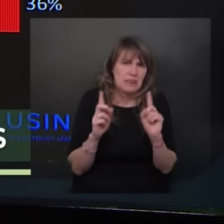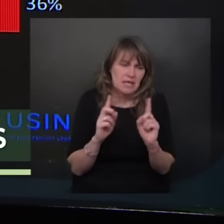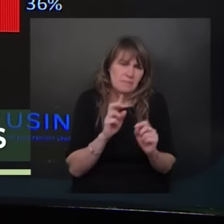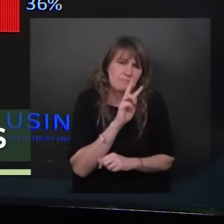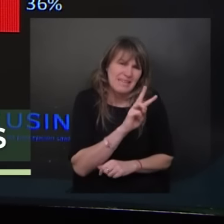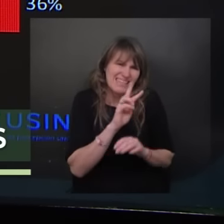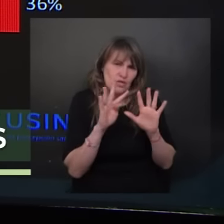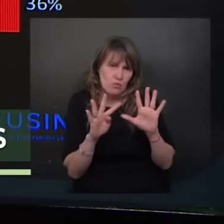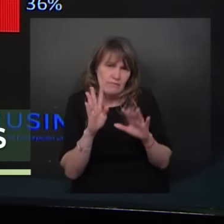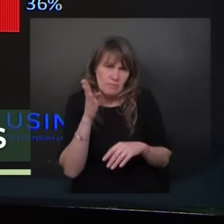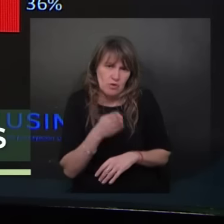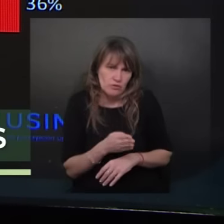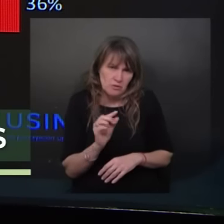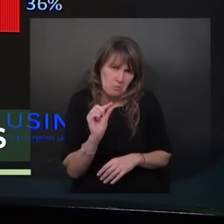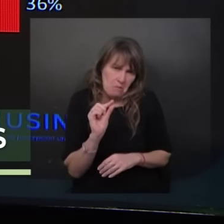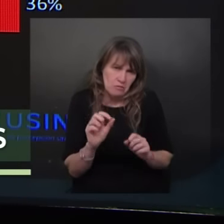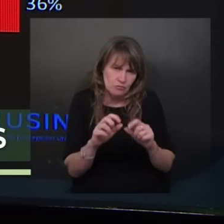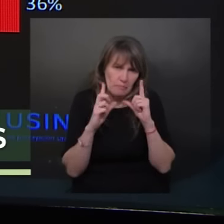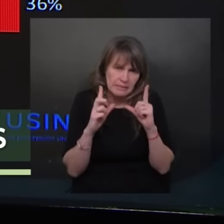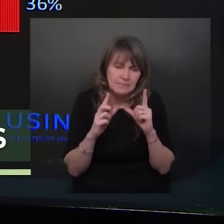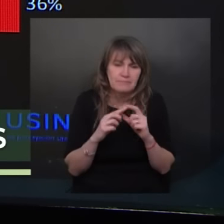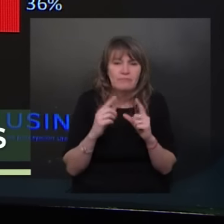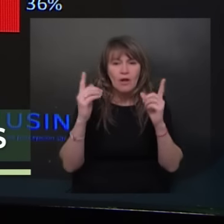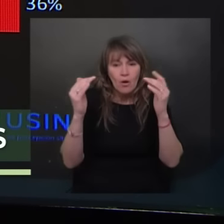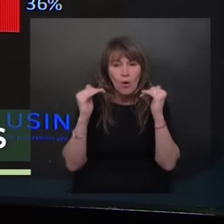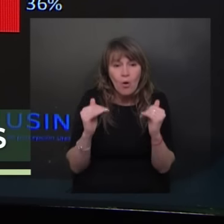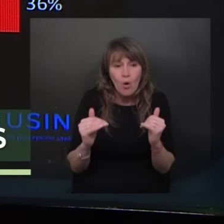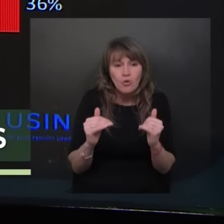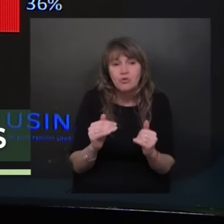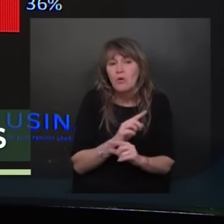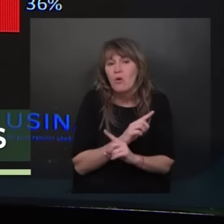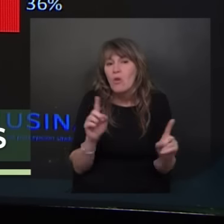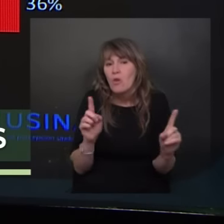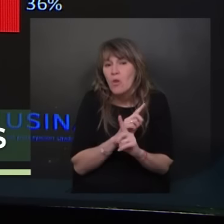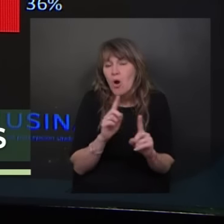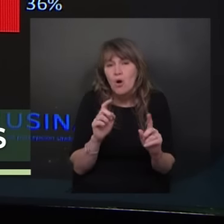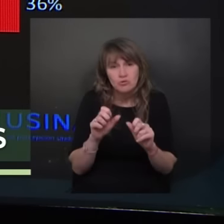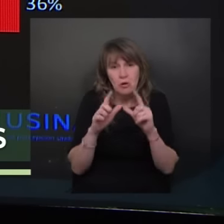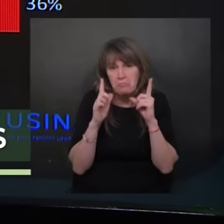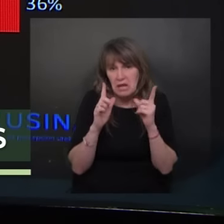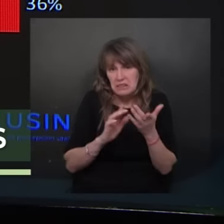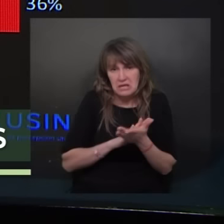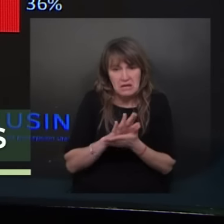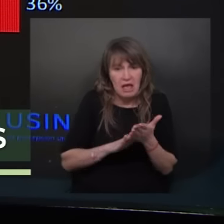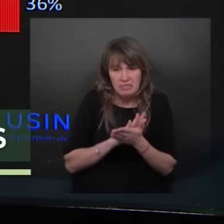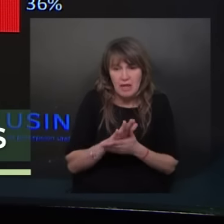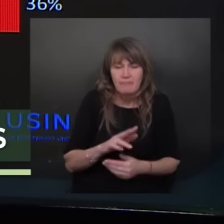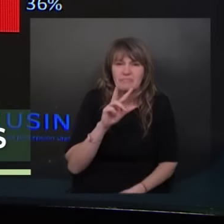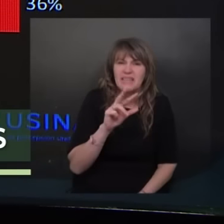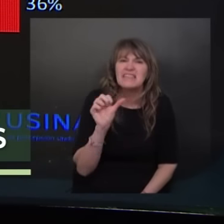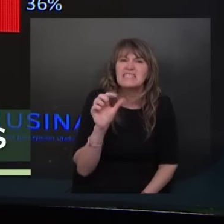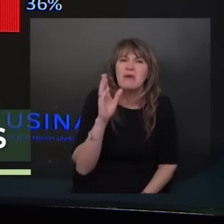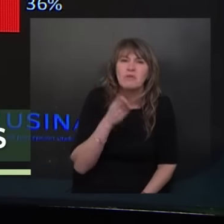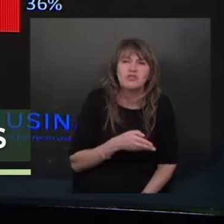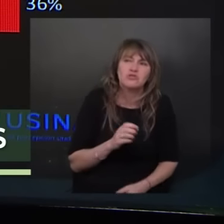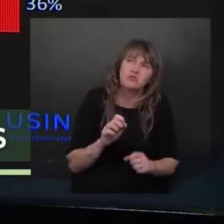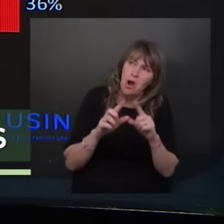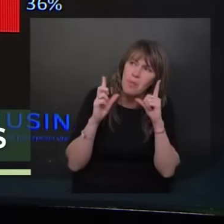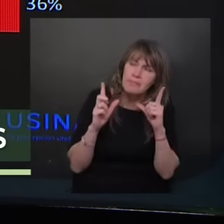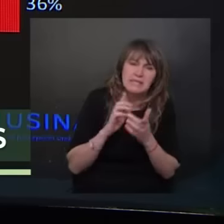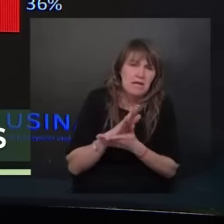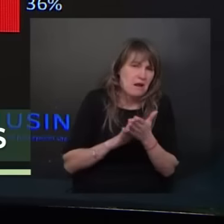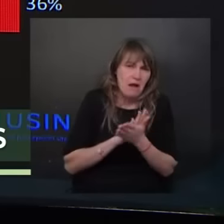por y aquellas personas que manifiestan que no les sorprendió nada en un 36 por. Así que podríamos decir que